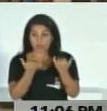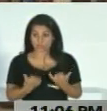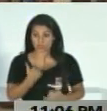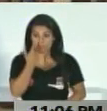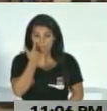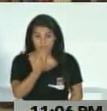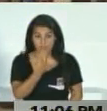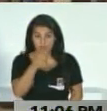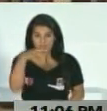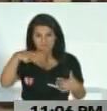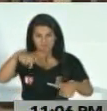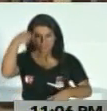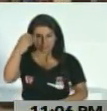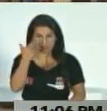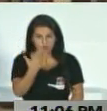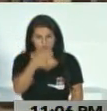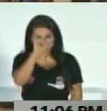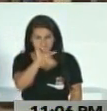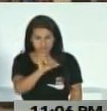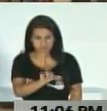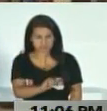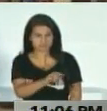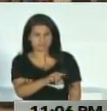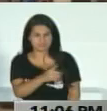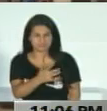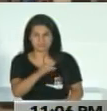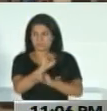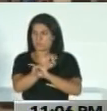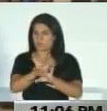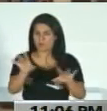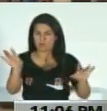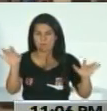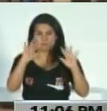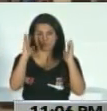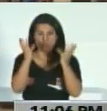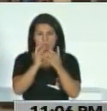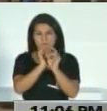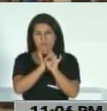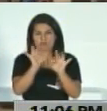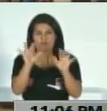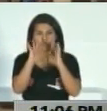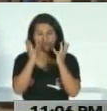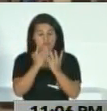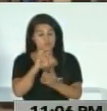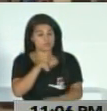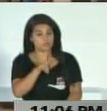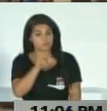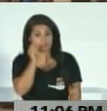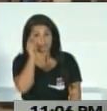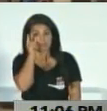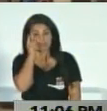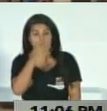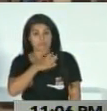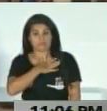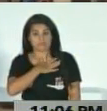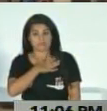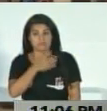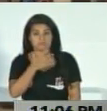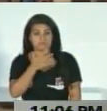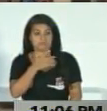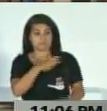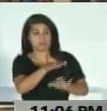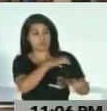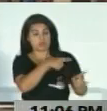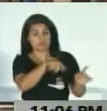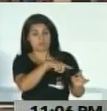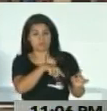este video tuyo que has circulado por todas las redes sociales del mundo. Es realmente una sorpresa para la mayoría. Para mí no lo es, porque veo